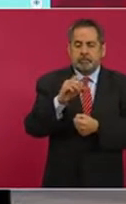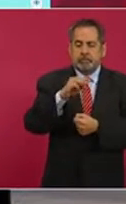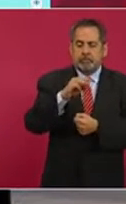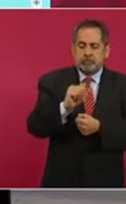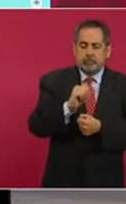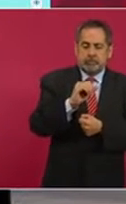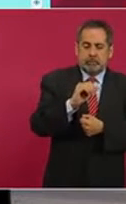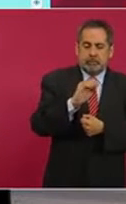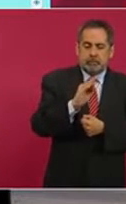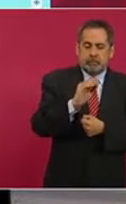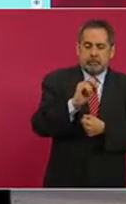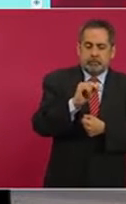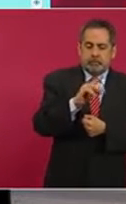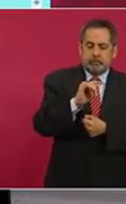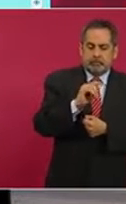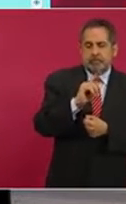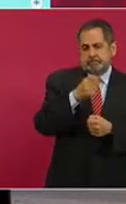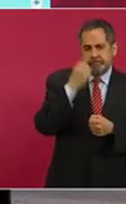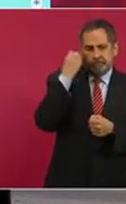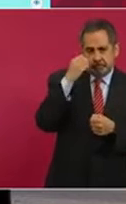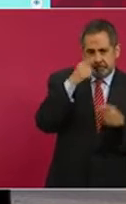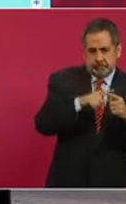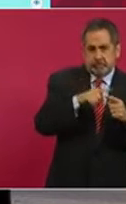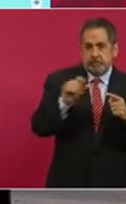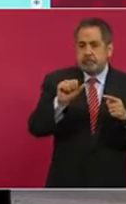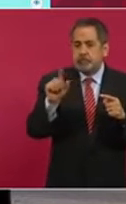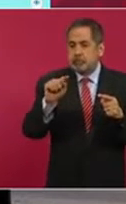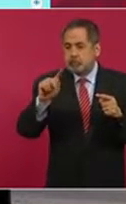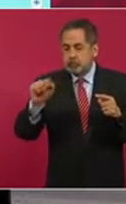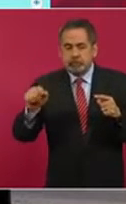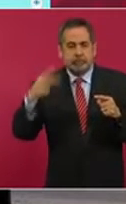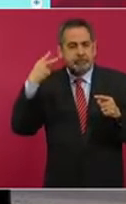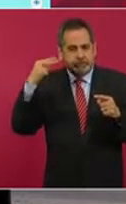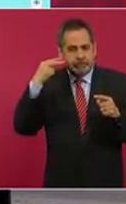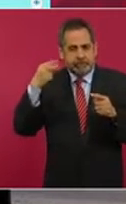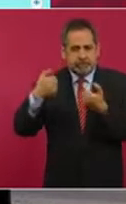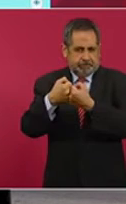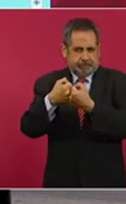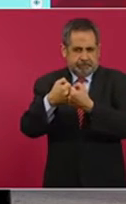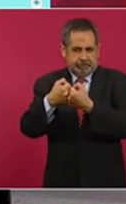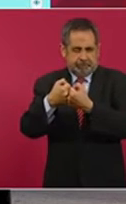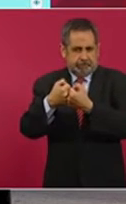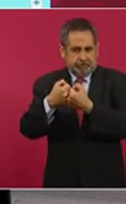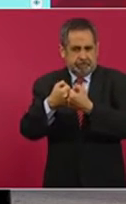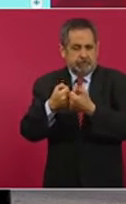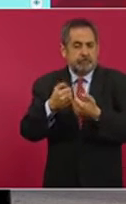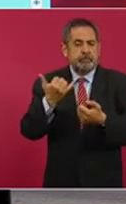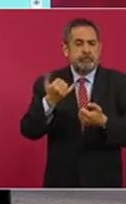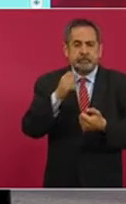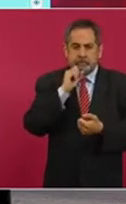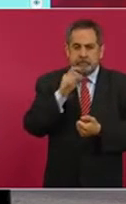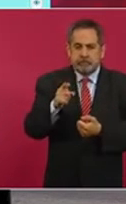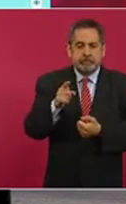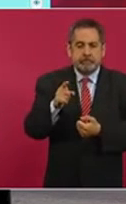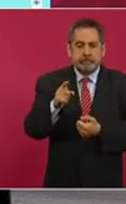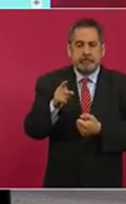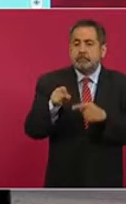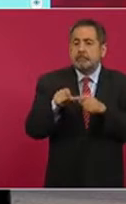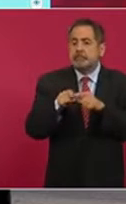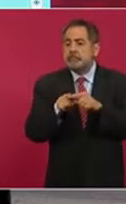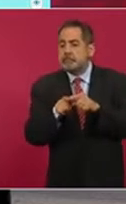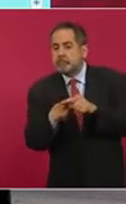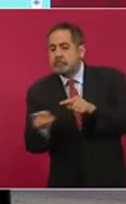Oaxaca, ya Azueta e Isla ya es Veracruz, y aquí ya sale al